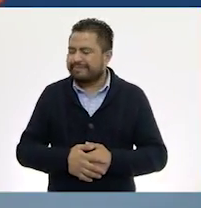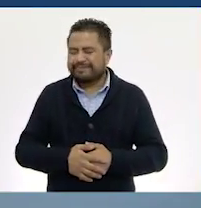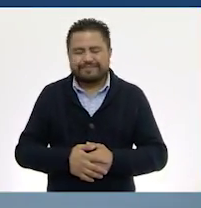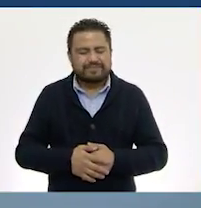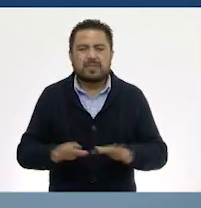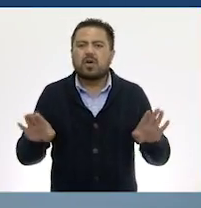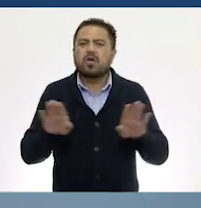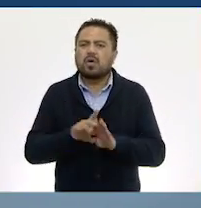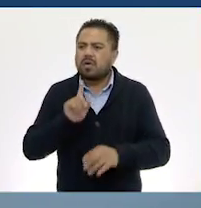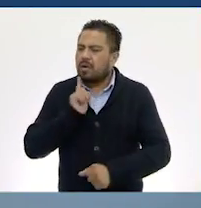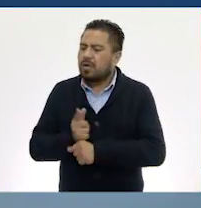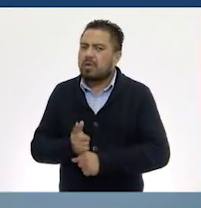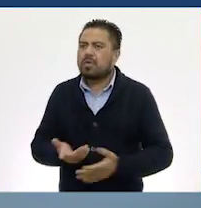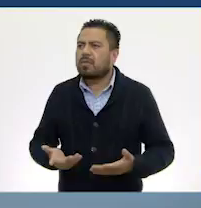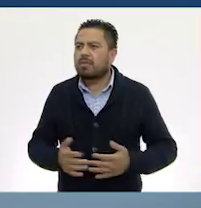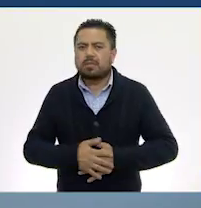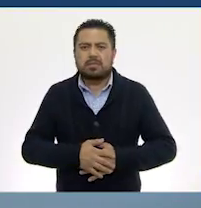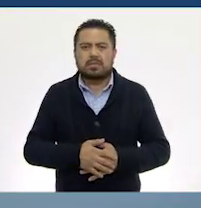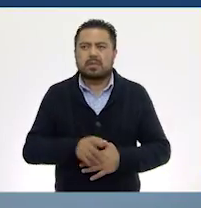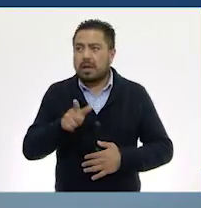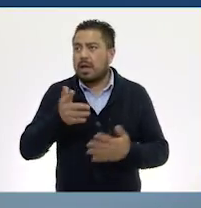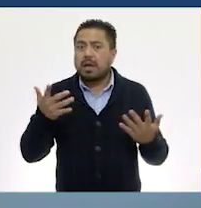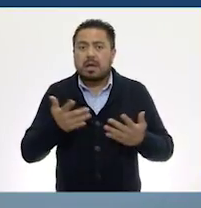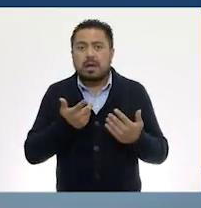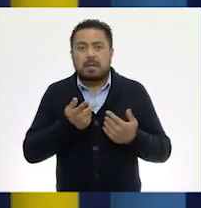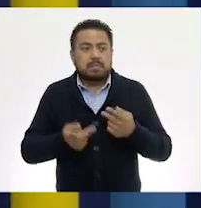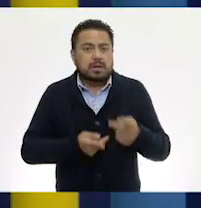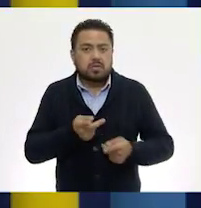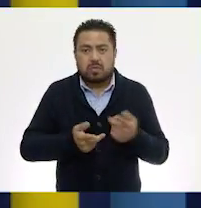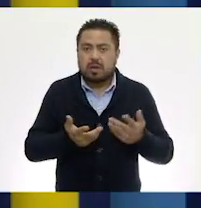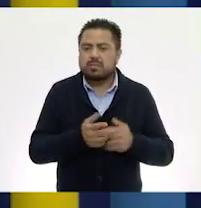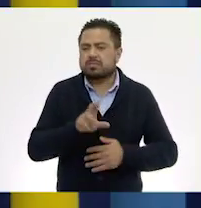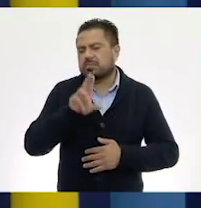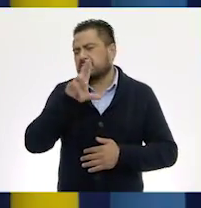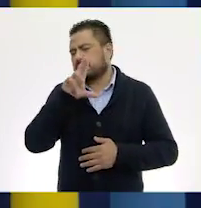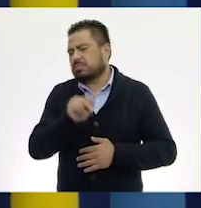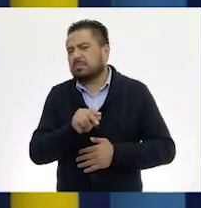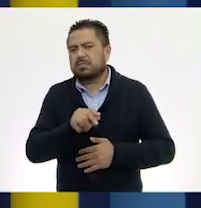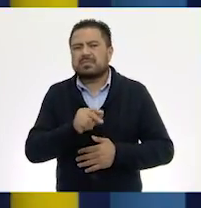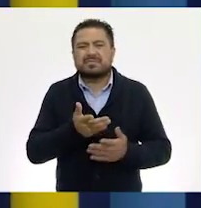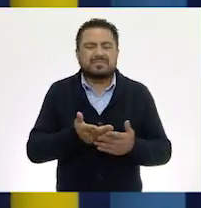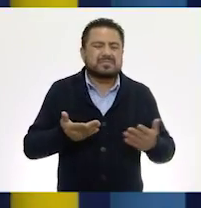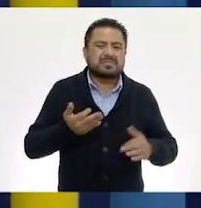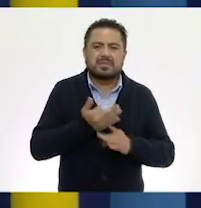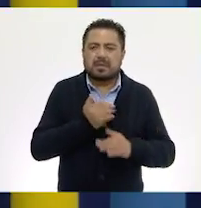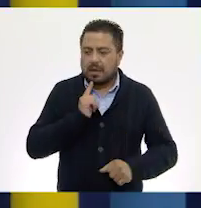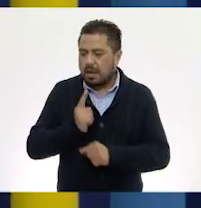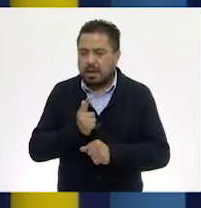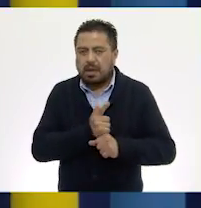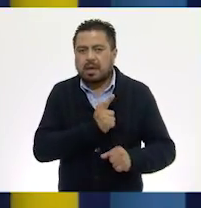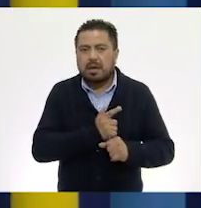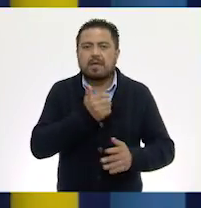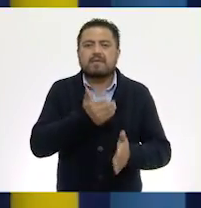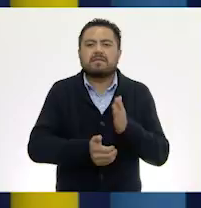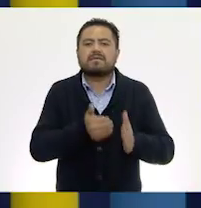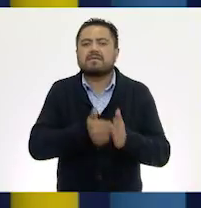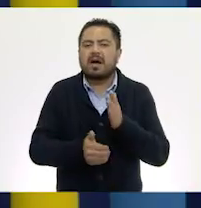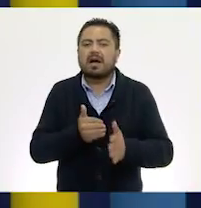¿y cómo te diste cuenta? ¿Aplicaste las preguntas? No, Ton, lamentablemente me di cuenta cuando